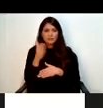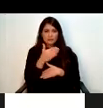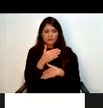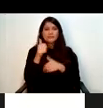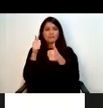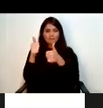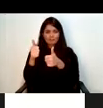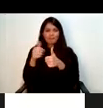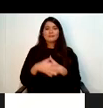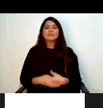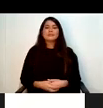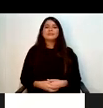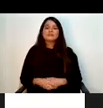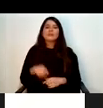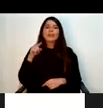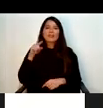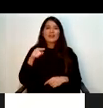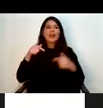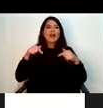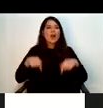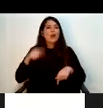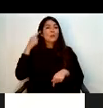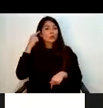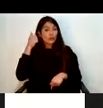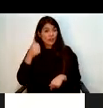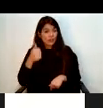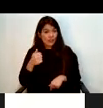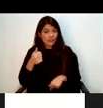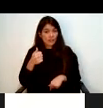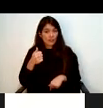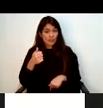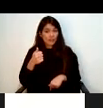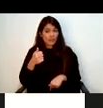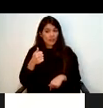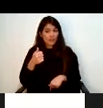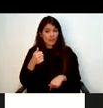Ahí. Aquí, Bien. ahí. Ahora me escucho bien.